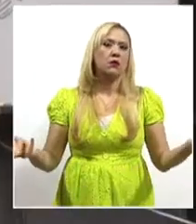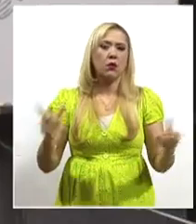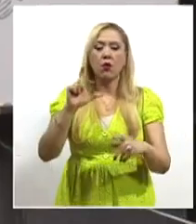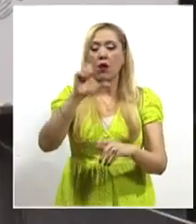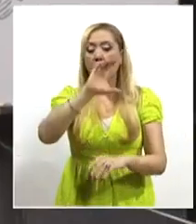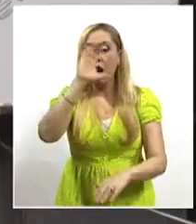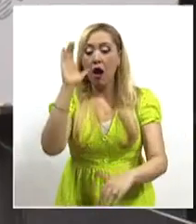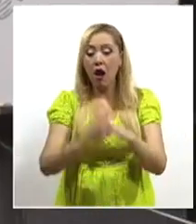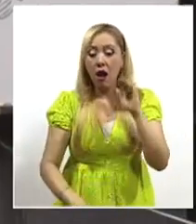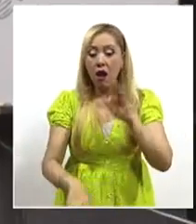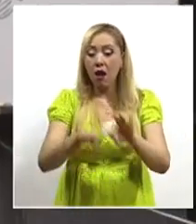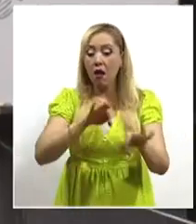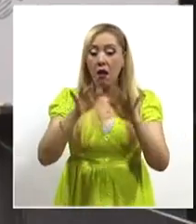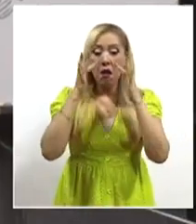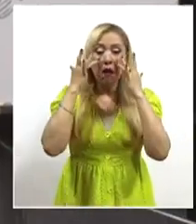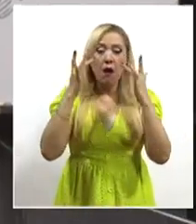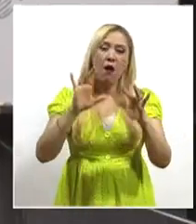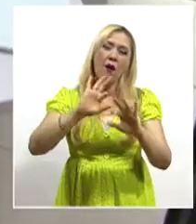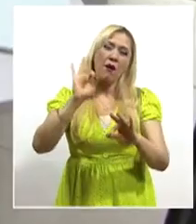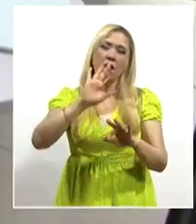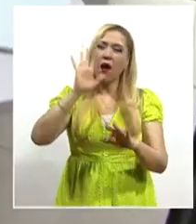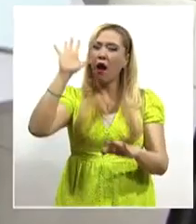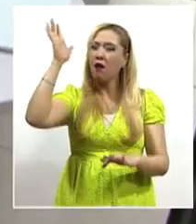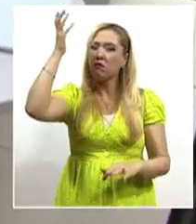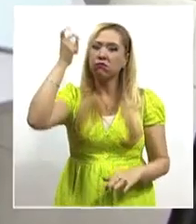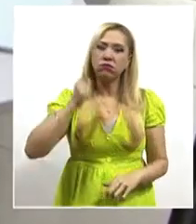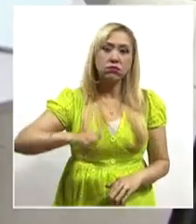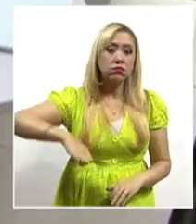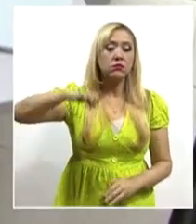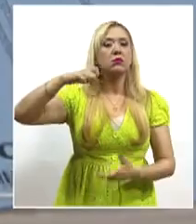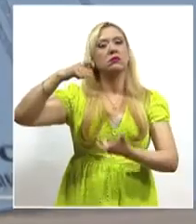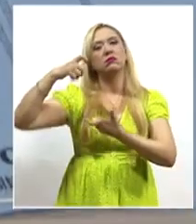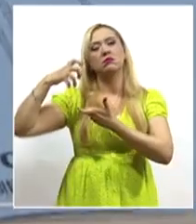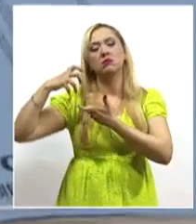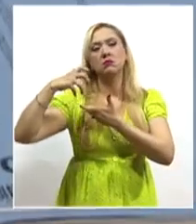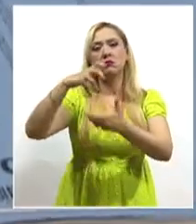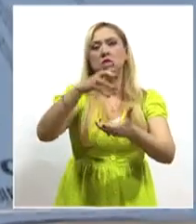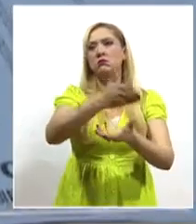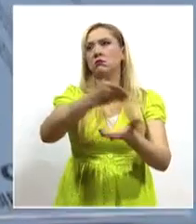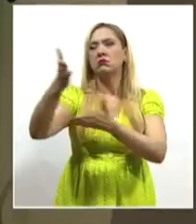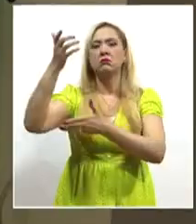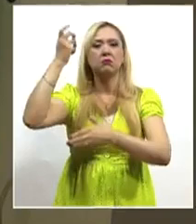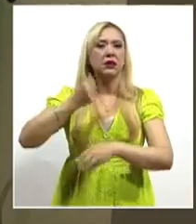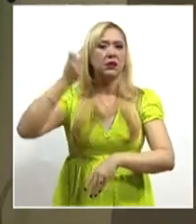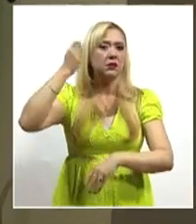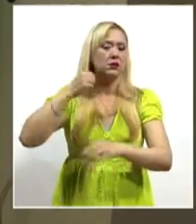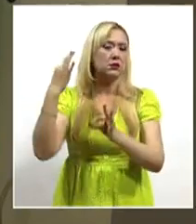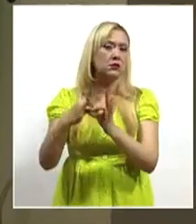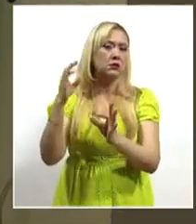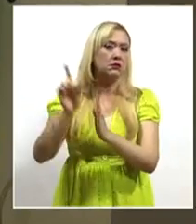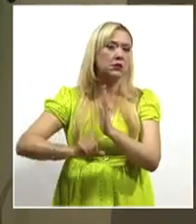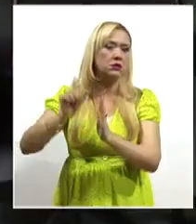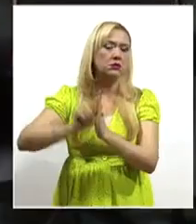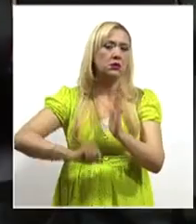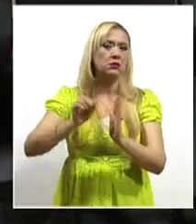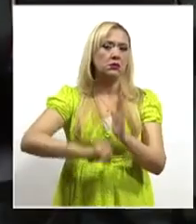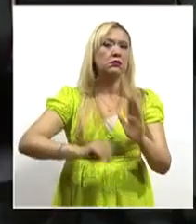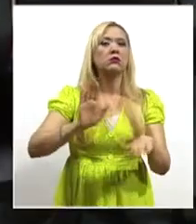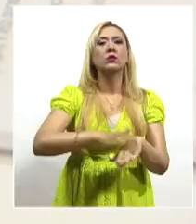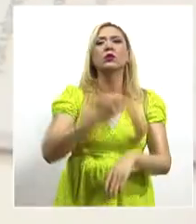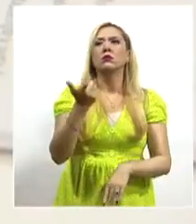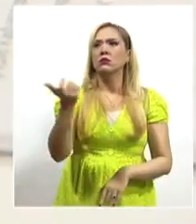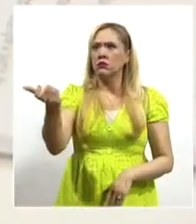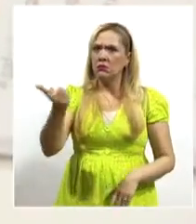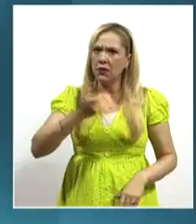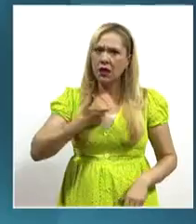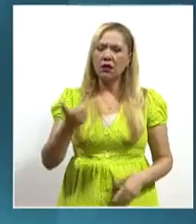jurídica. Por ello, estimó que el artículo 18 de la Ley de Pensiones abrogada, que establecía la prescripción para exigir el pago o la devolución